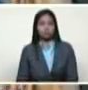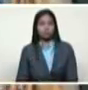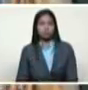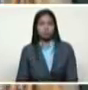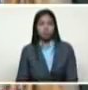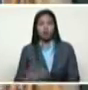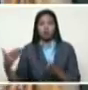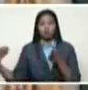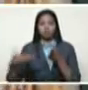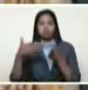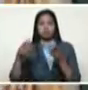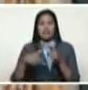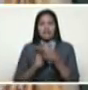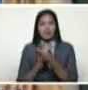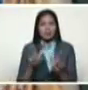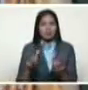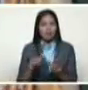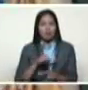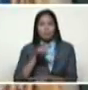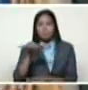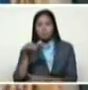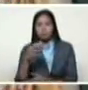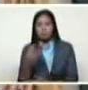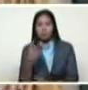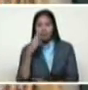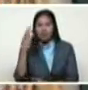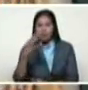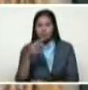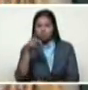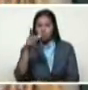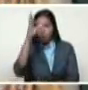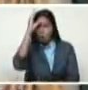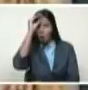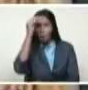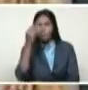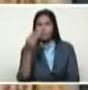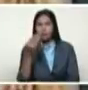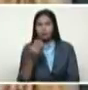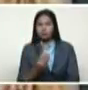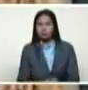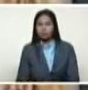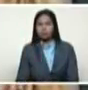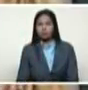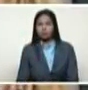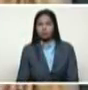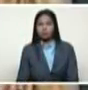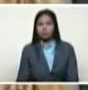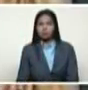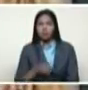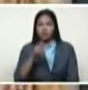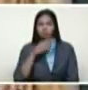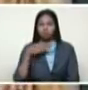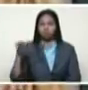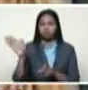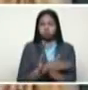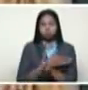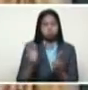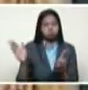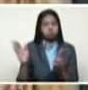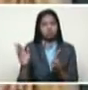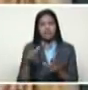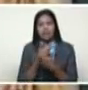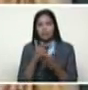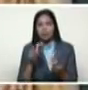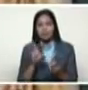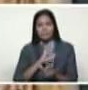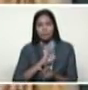Atacó la libertad de circulación. Es la verdad, usted, señor Donald Trump, es un agresor, un atacante de la